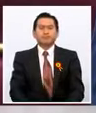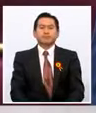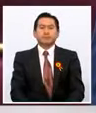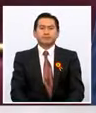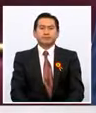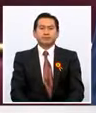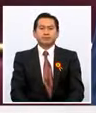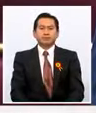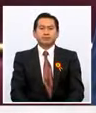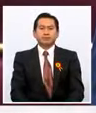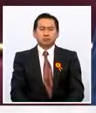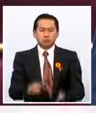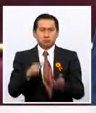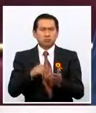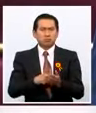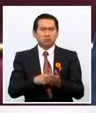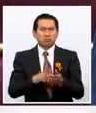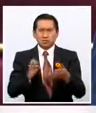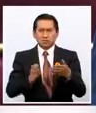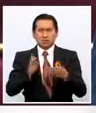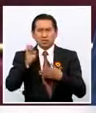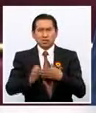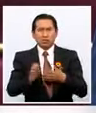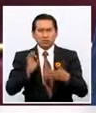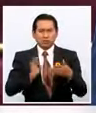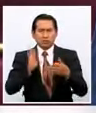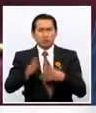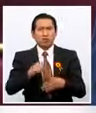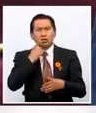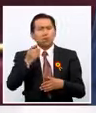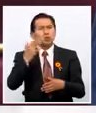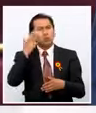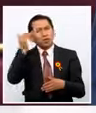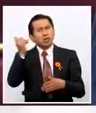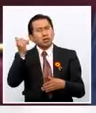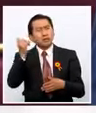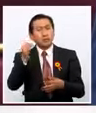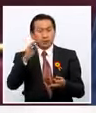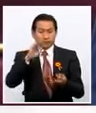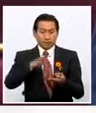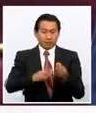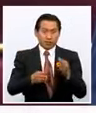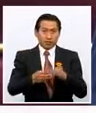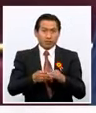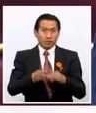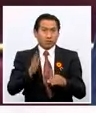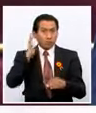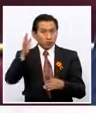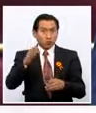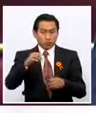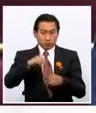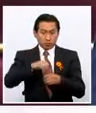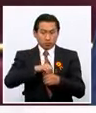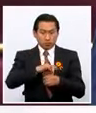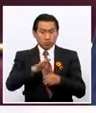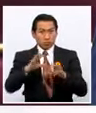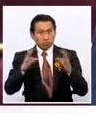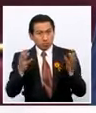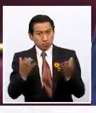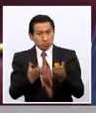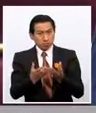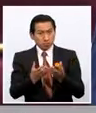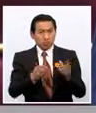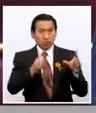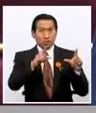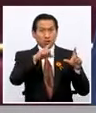y por qué les digo entre enero y febrero porque en esas fechas la pandemia estará de bajada y será el